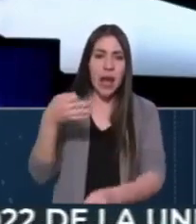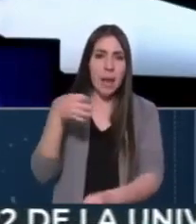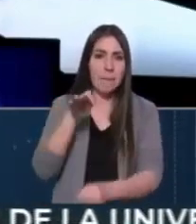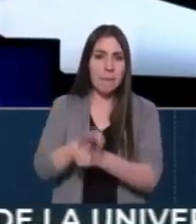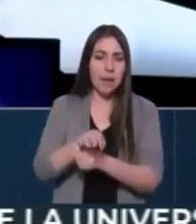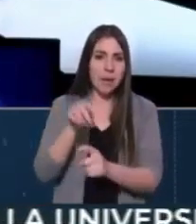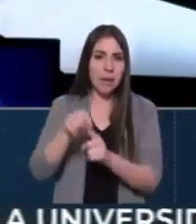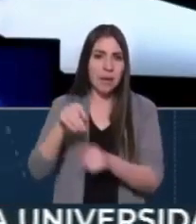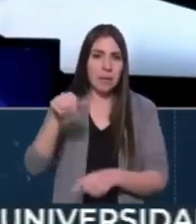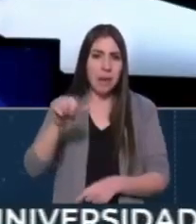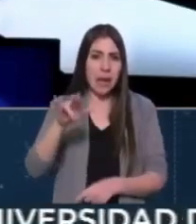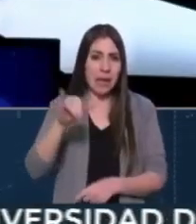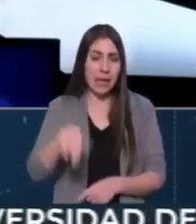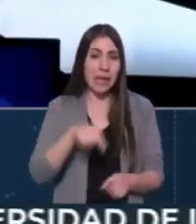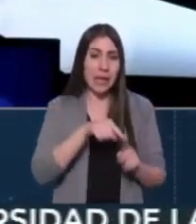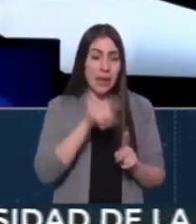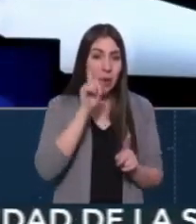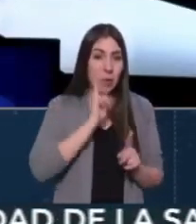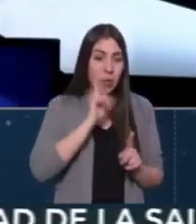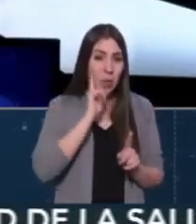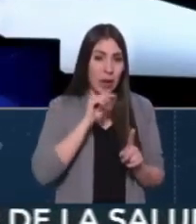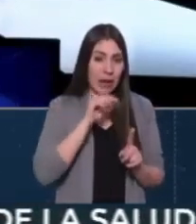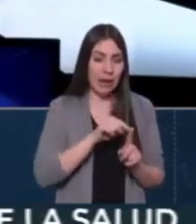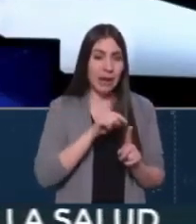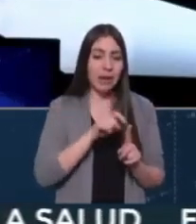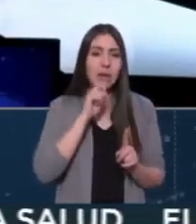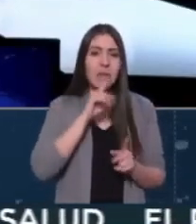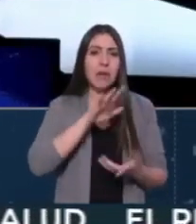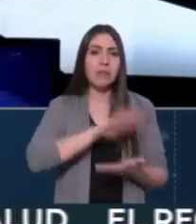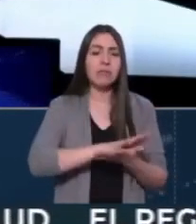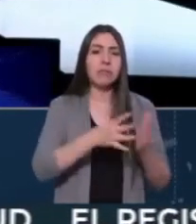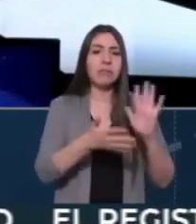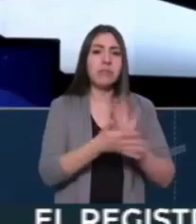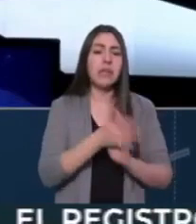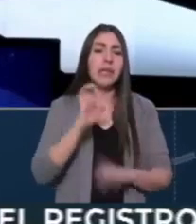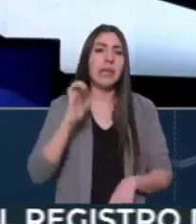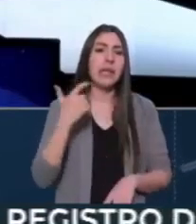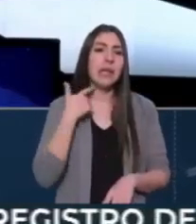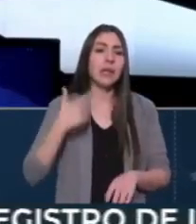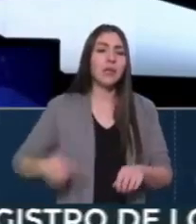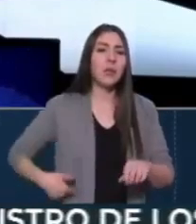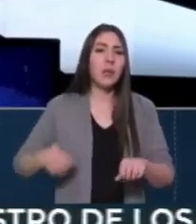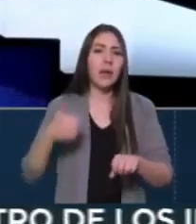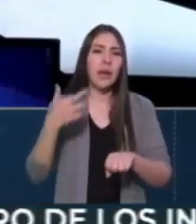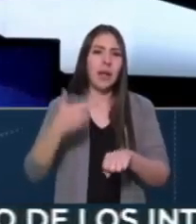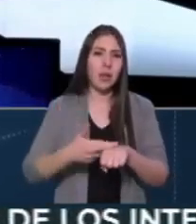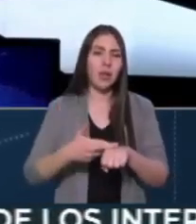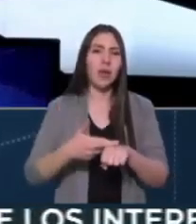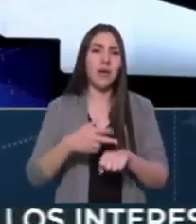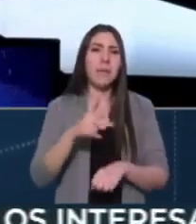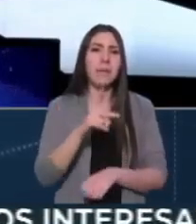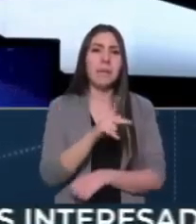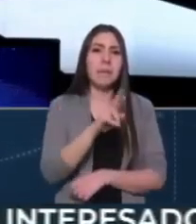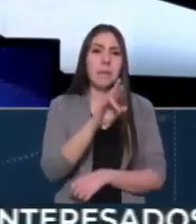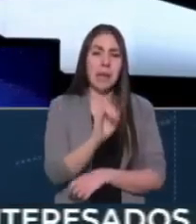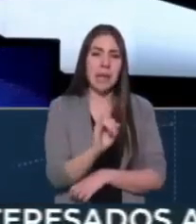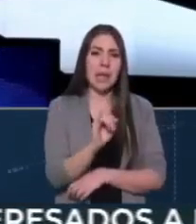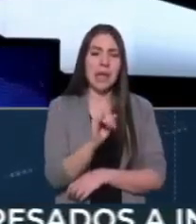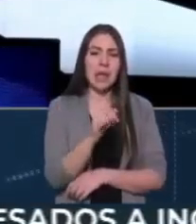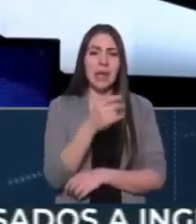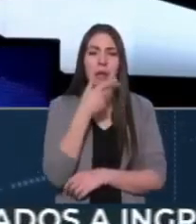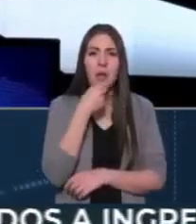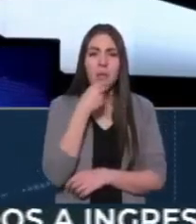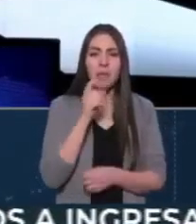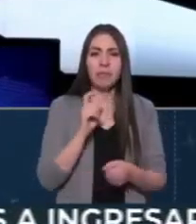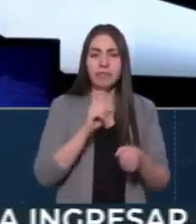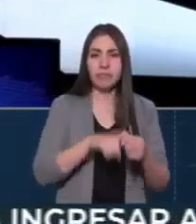ligada directamente al exgobernador priista Roberto Borge. Recordemos que a su vez él